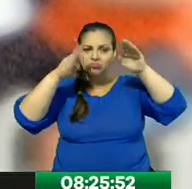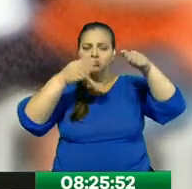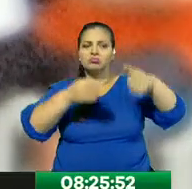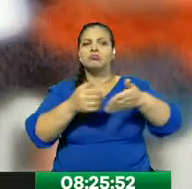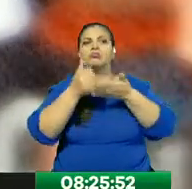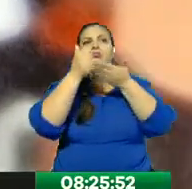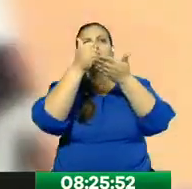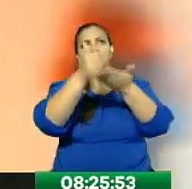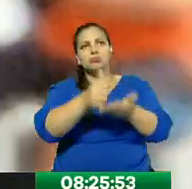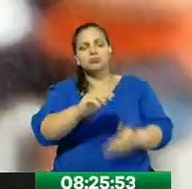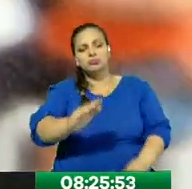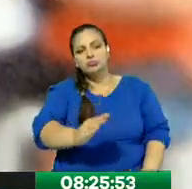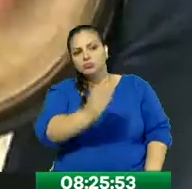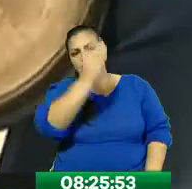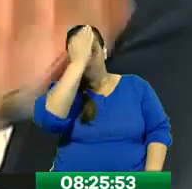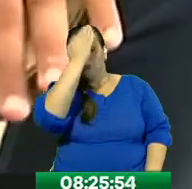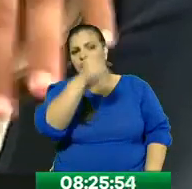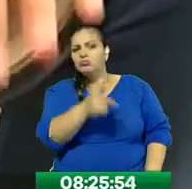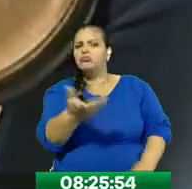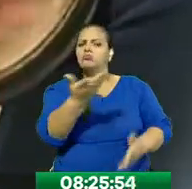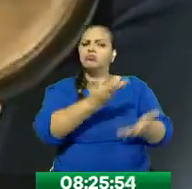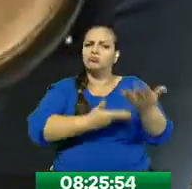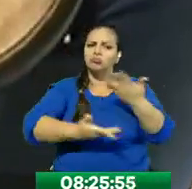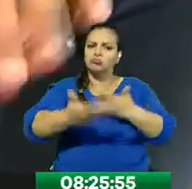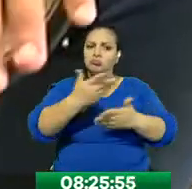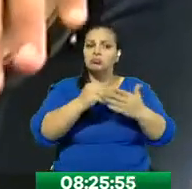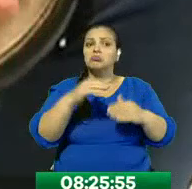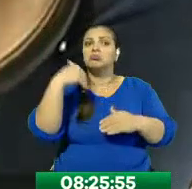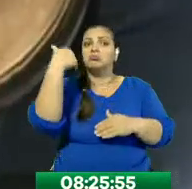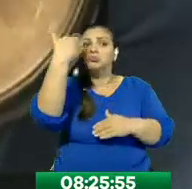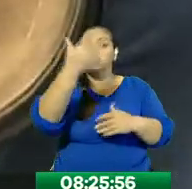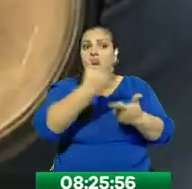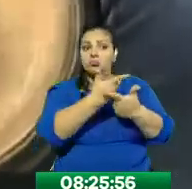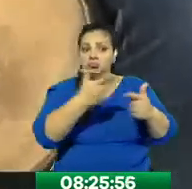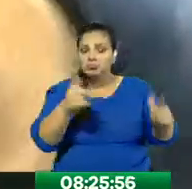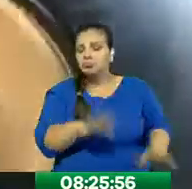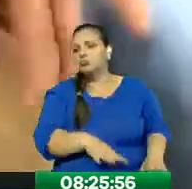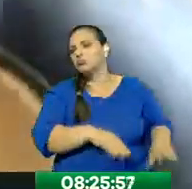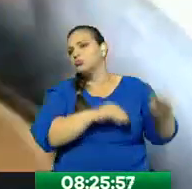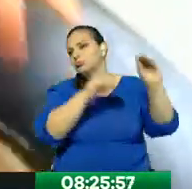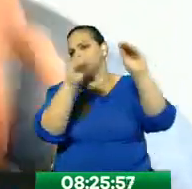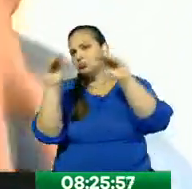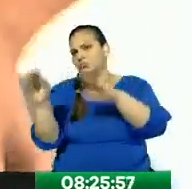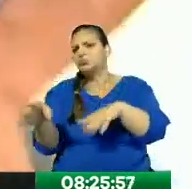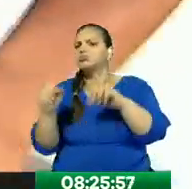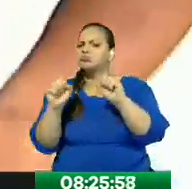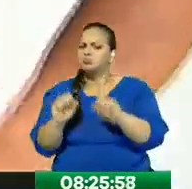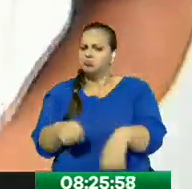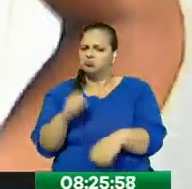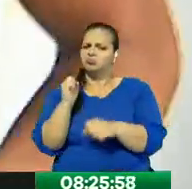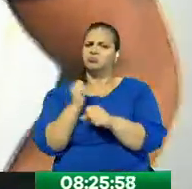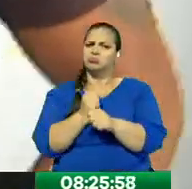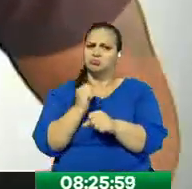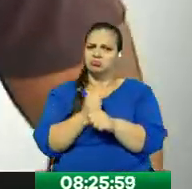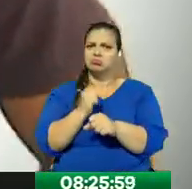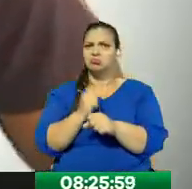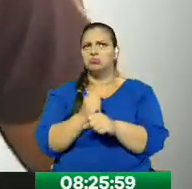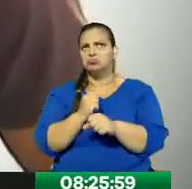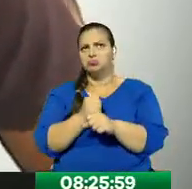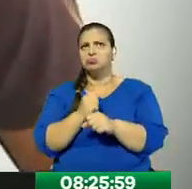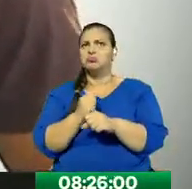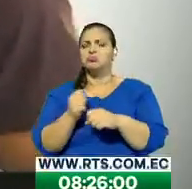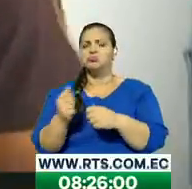de los mismos y que puedan ser reinsertados rápidamente a la sociedad. Informó Julio César Saona.